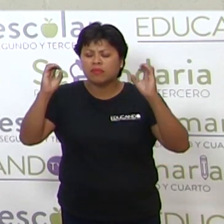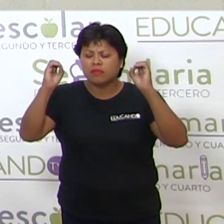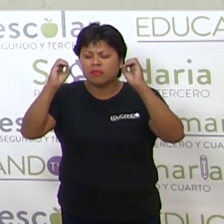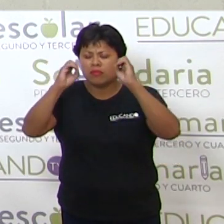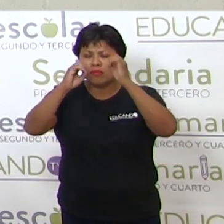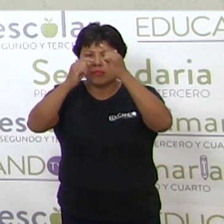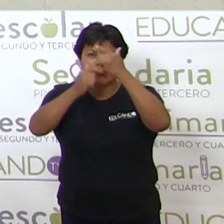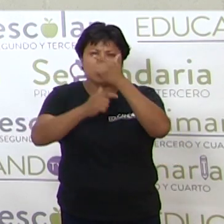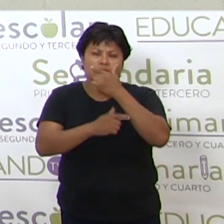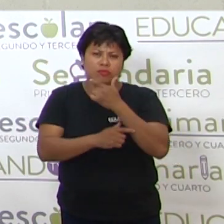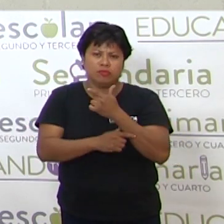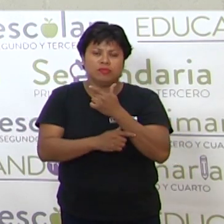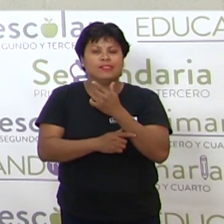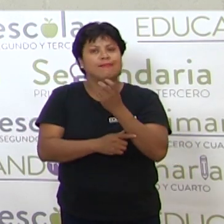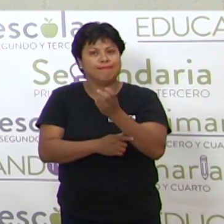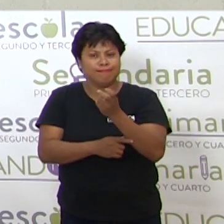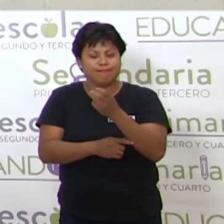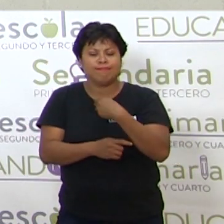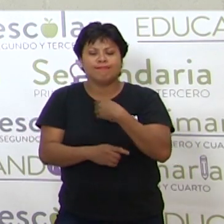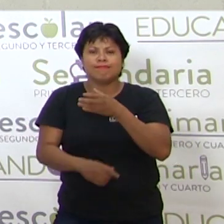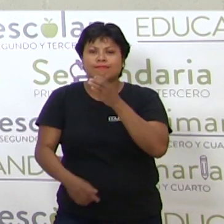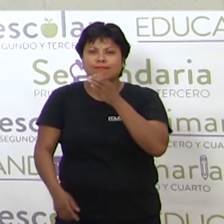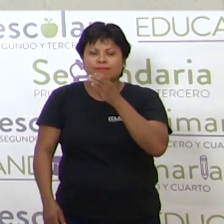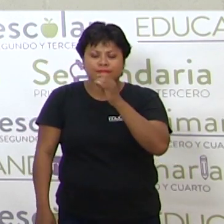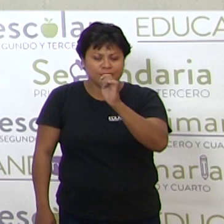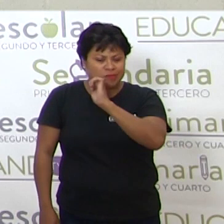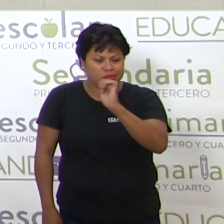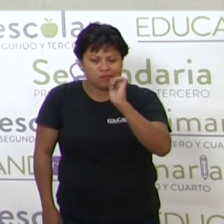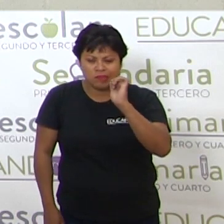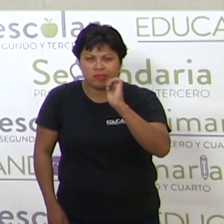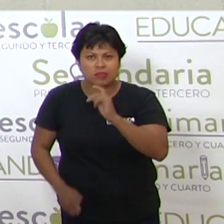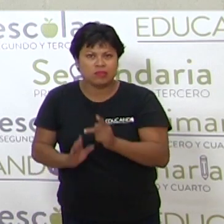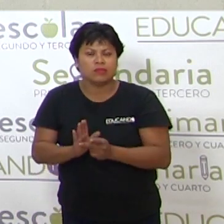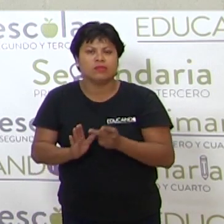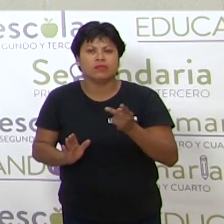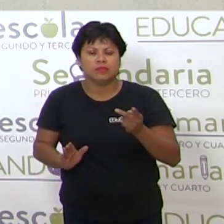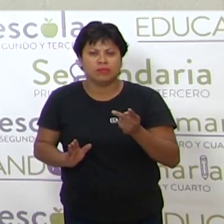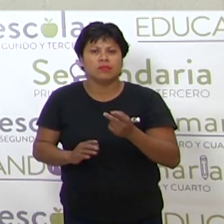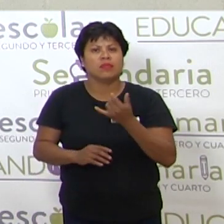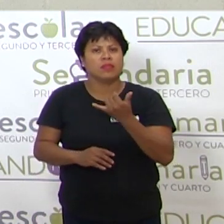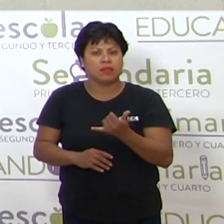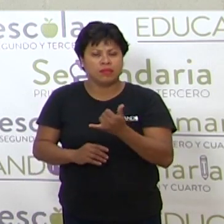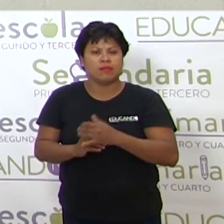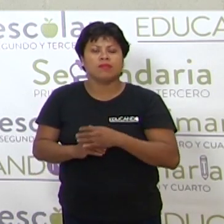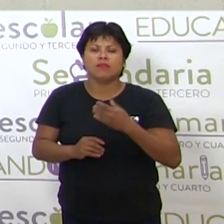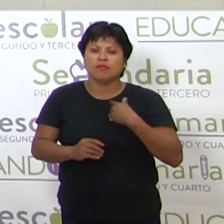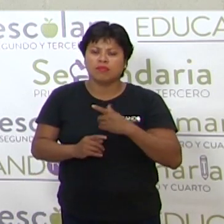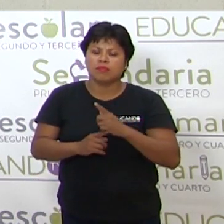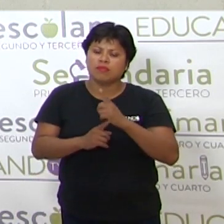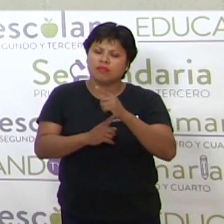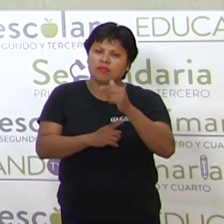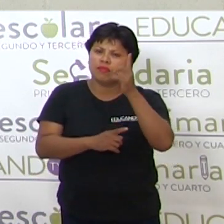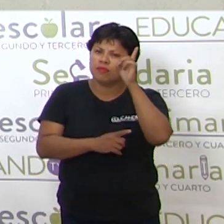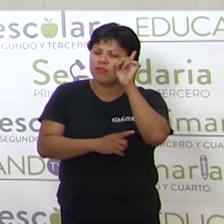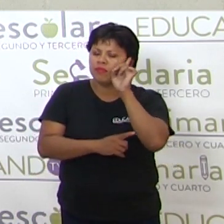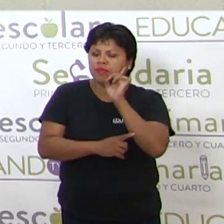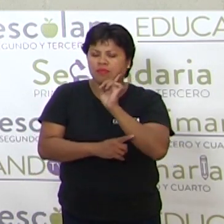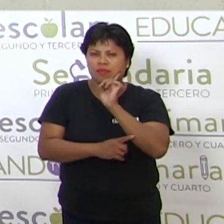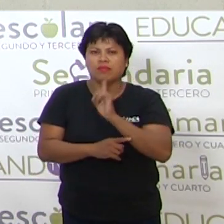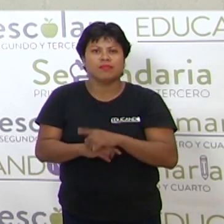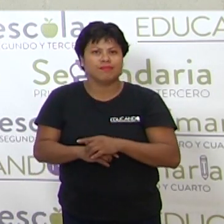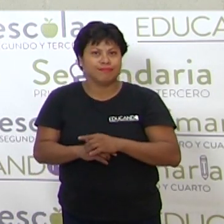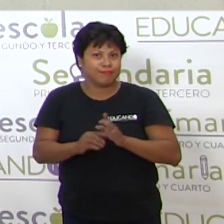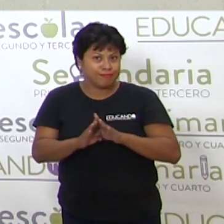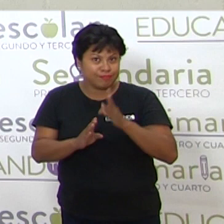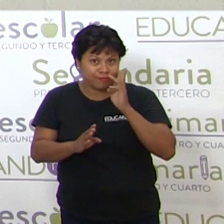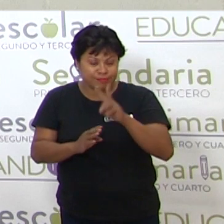noche así que se me cepille los dientes otra vez y me fui a dormir qué